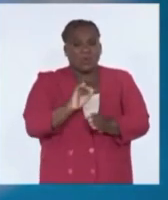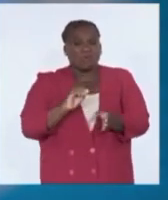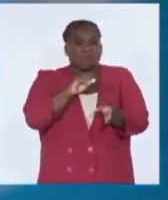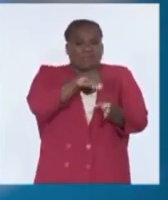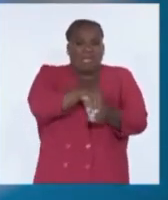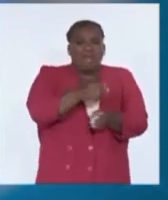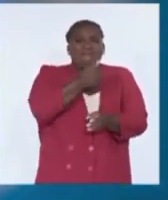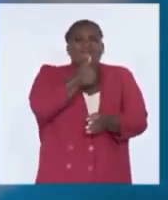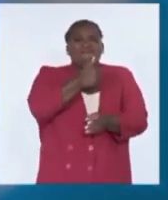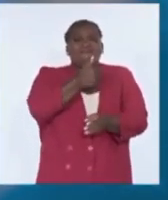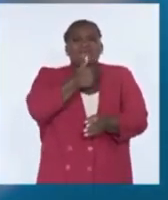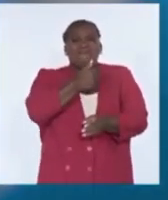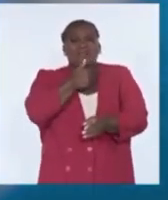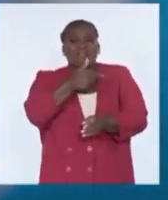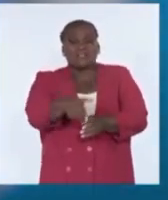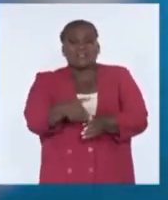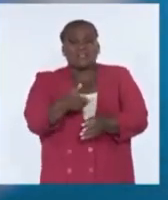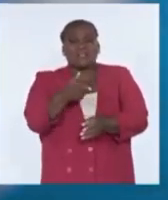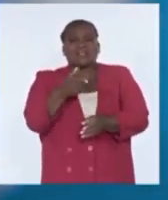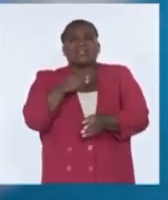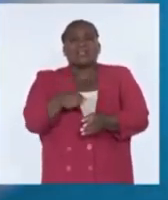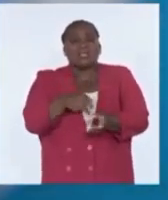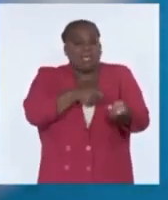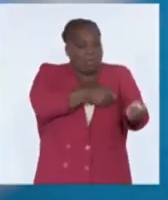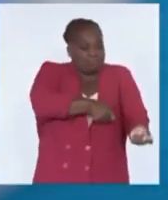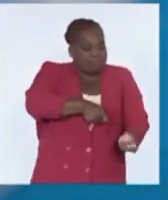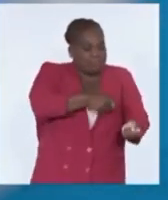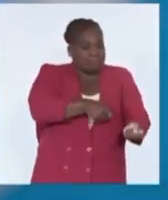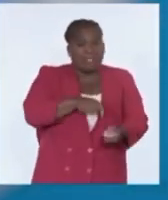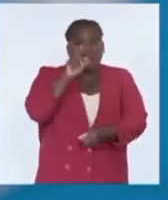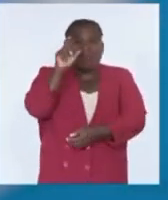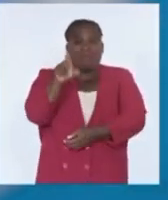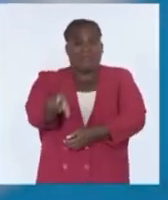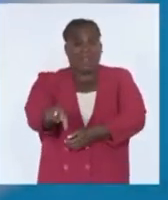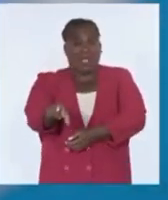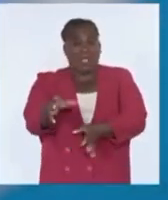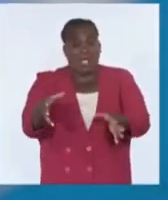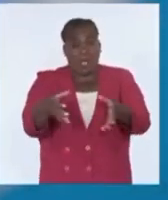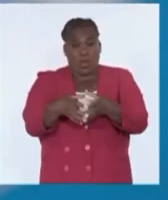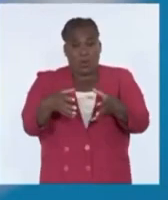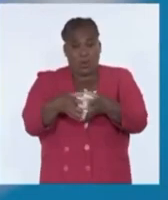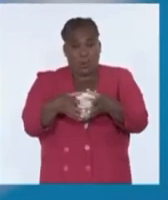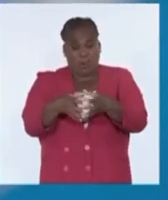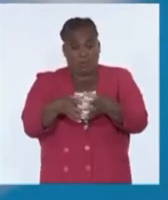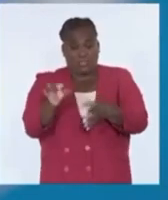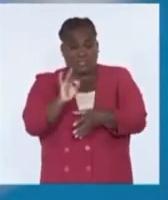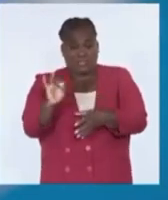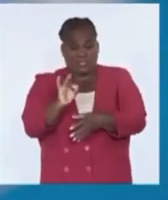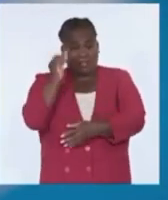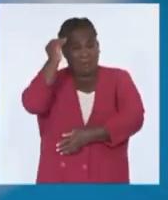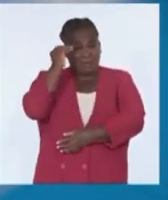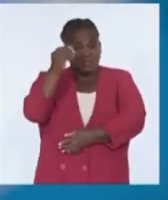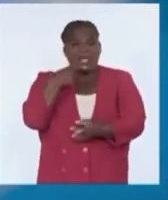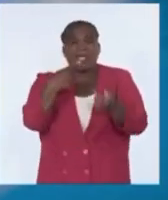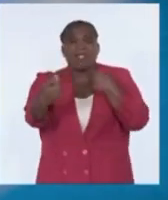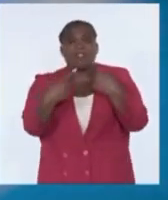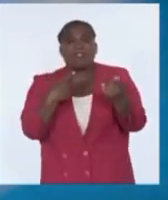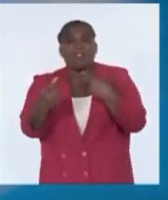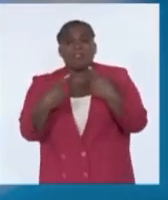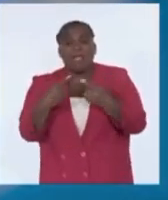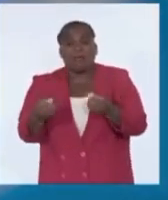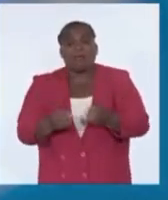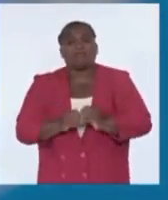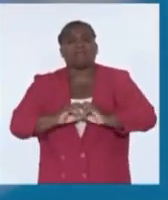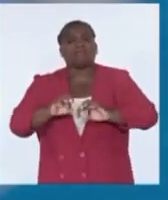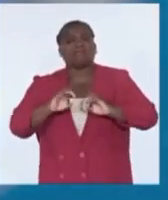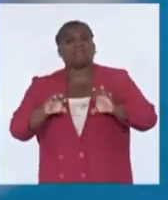facilidades extractivas y agrícolas finalmente el grupo Espera que este diálogo fomente urgentemente la